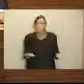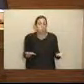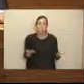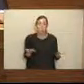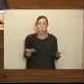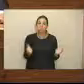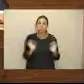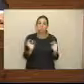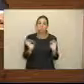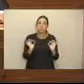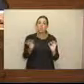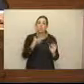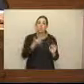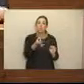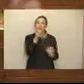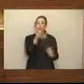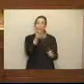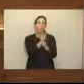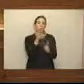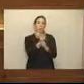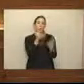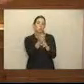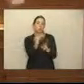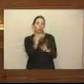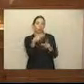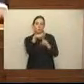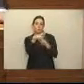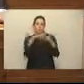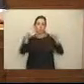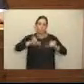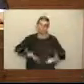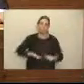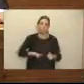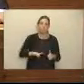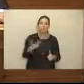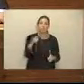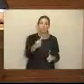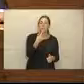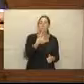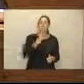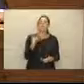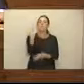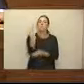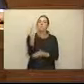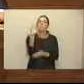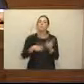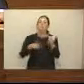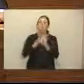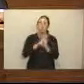discurso catastrofista, incluso les ofrecí la posibilidad de apoyar las otras dos leyes, a cambio de dos cosas, nada